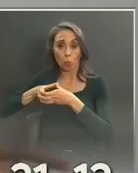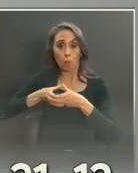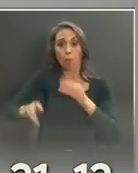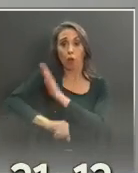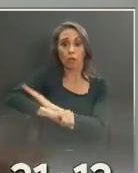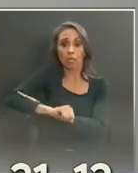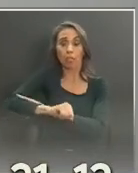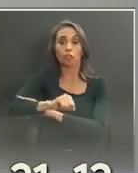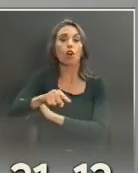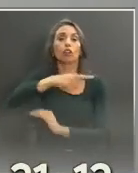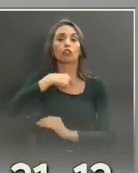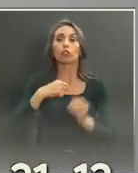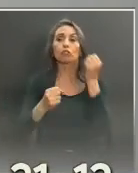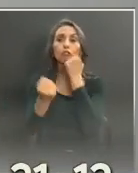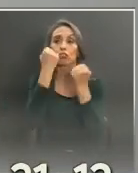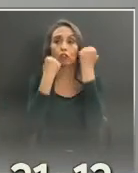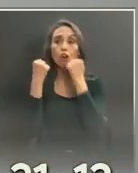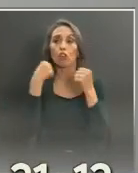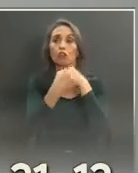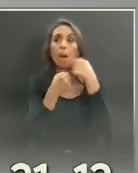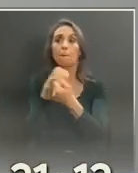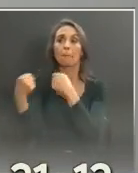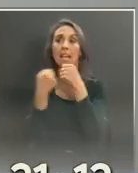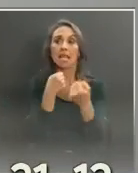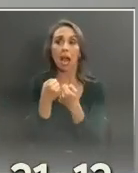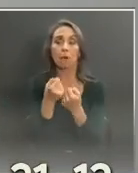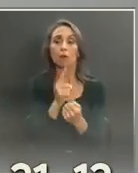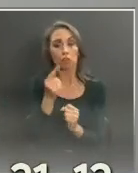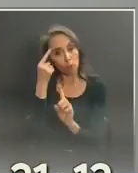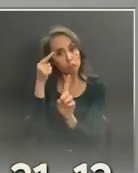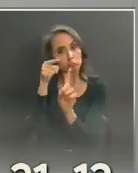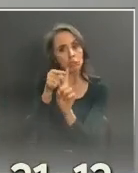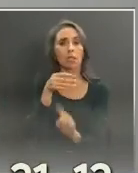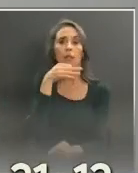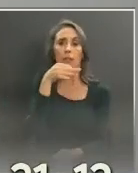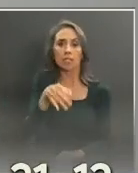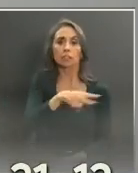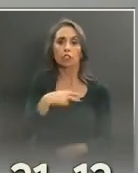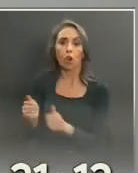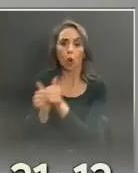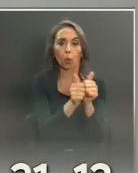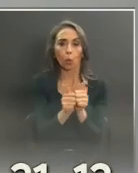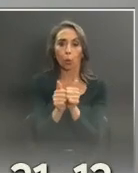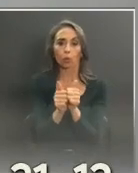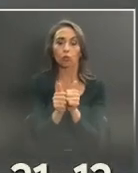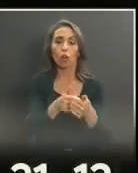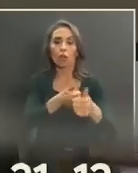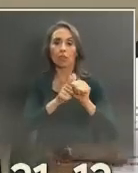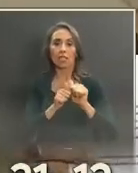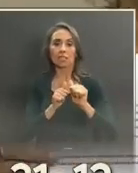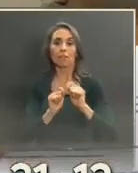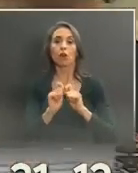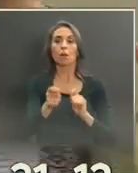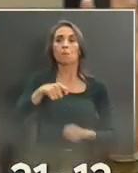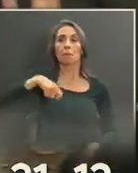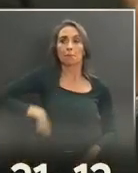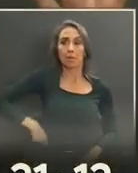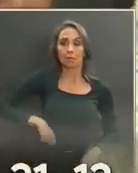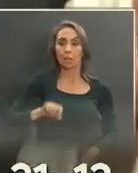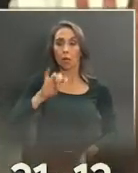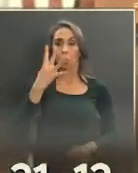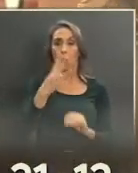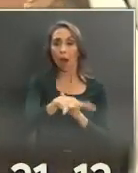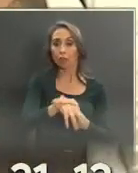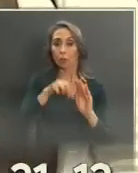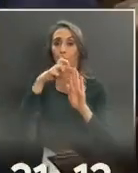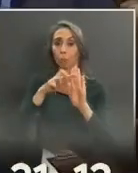pegándonos en nosotros para mostrar las diferencias, en vez de tener el acierto de decir que aquí estamos juntos para el desafío de las pensiones. Cuarto retiro que continuará